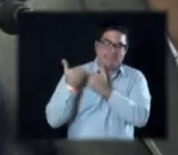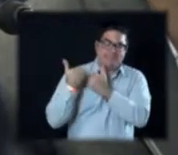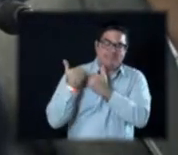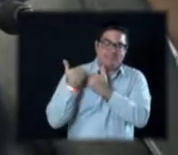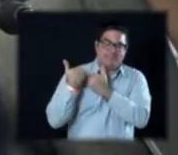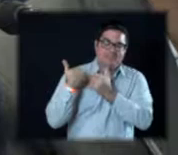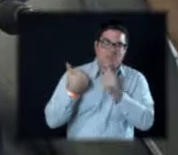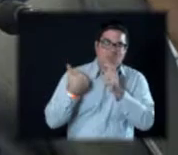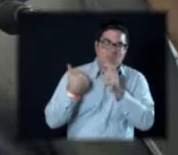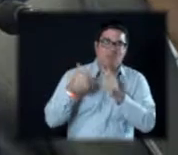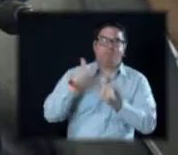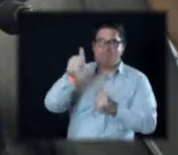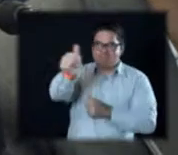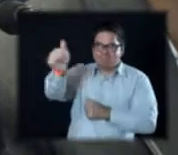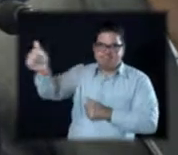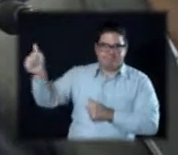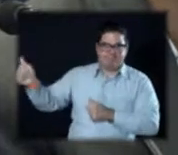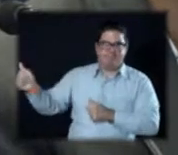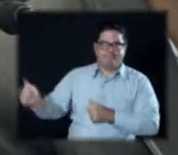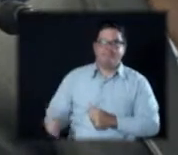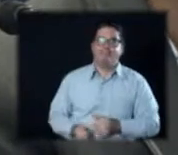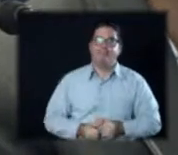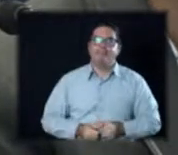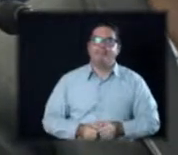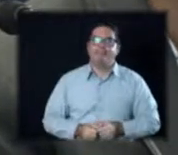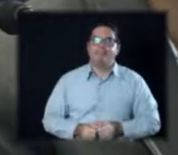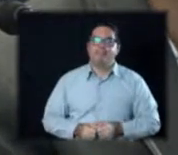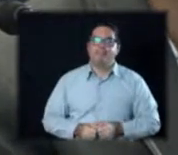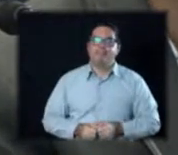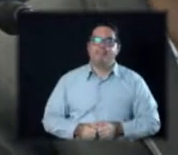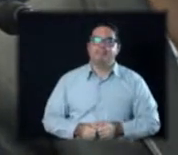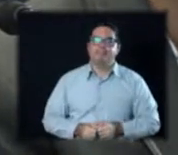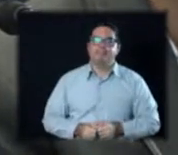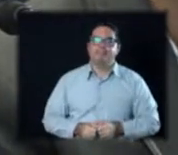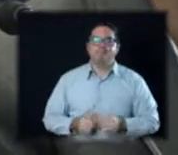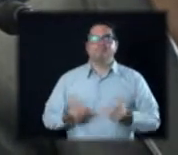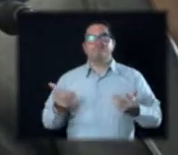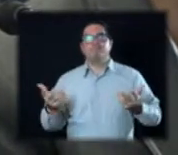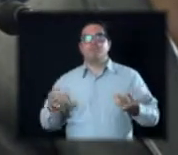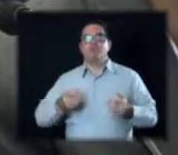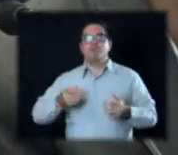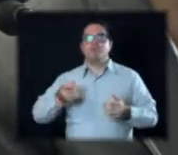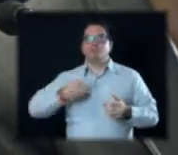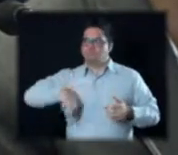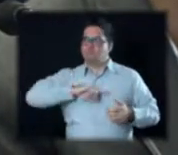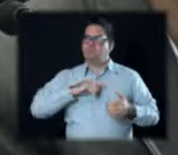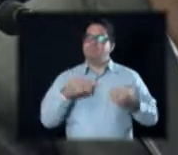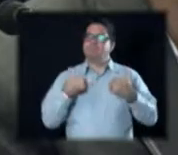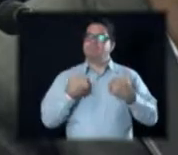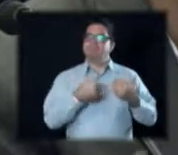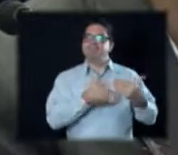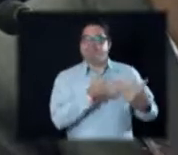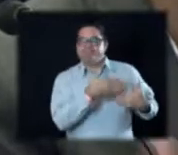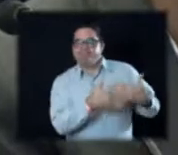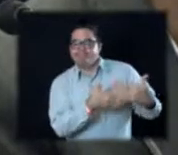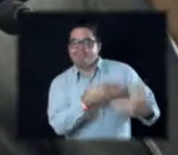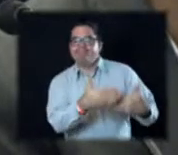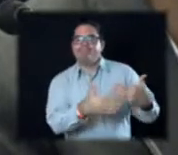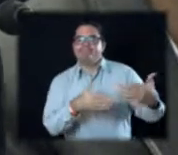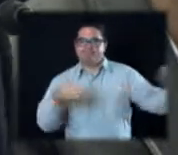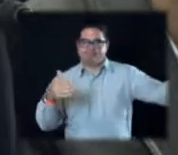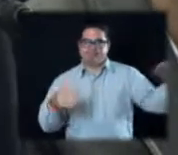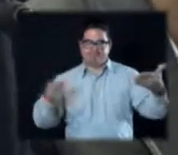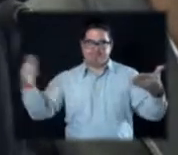completa es de las agencias y de las corporaciones públicas, a pesar de que tenemos los procesos